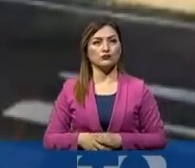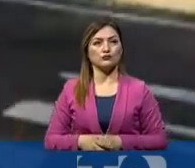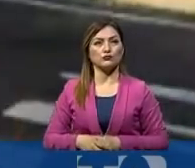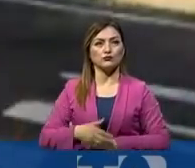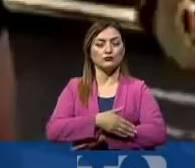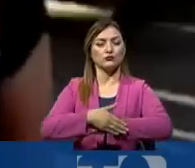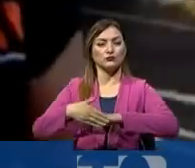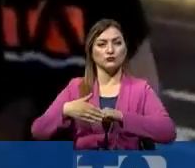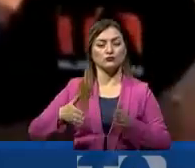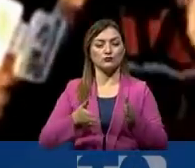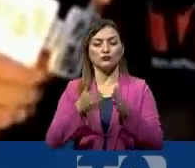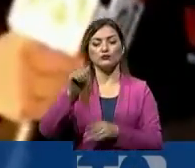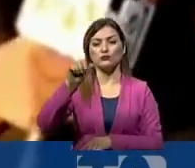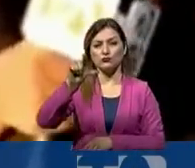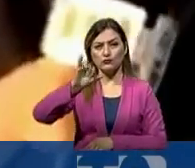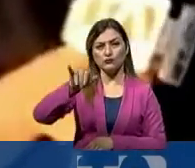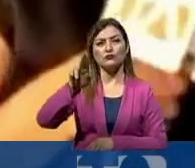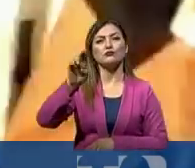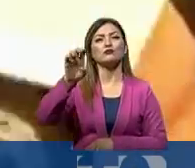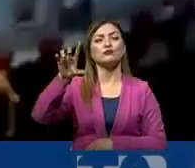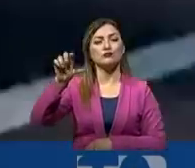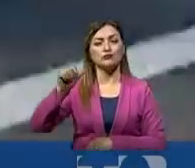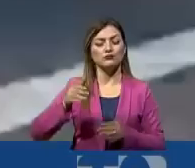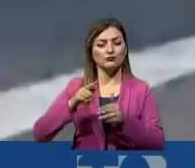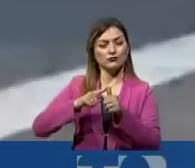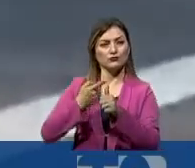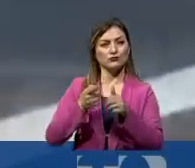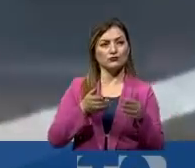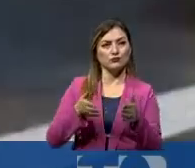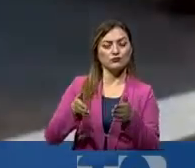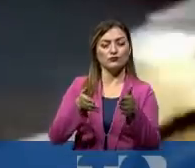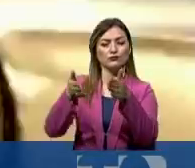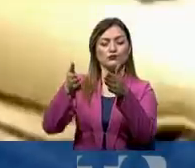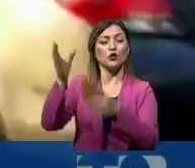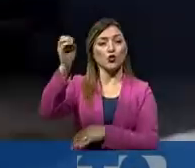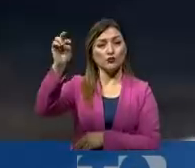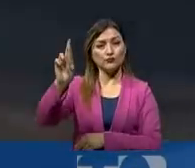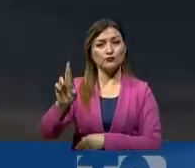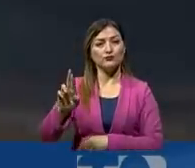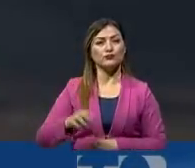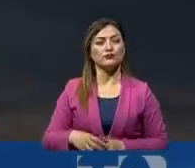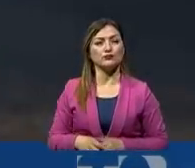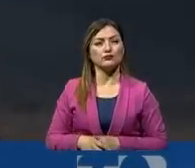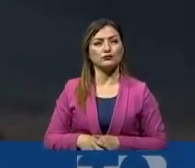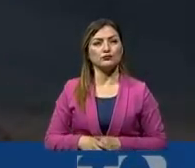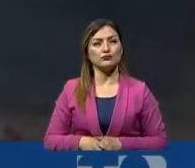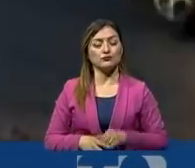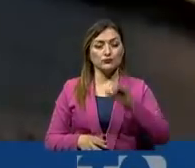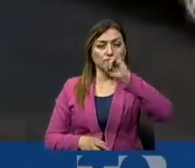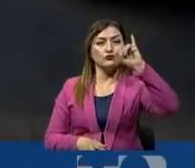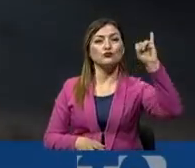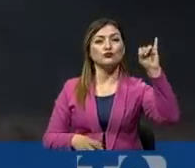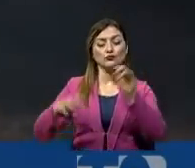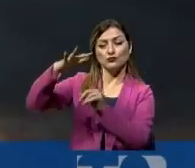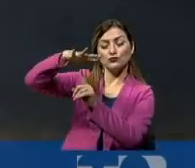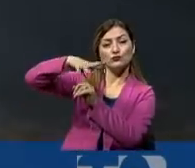vía Alajuela, una de las principales vías de aquí de San José de Costa Rica. A mi izquierda está también el Parque